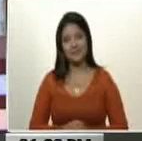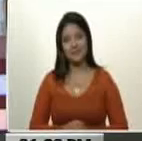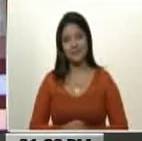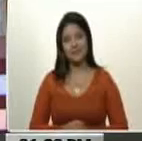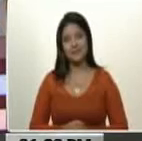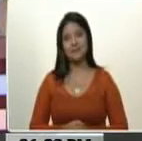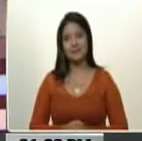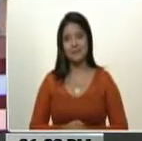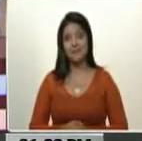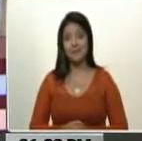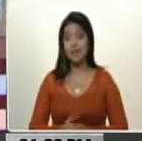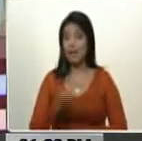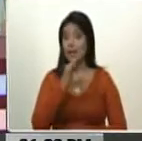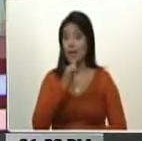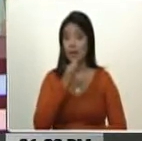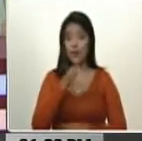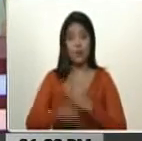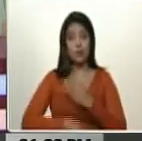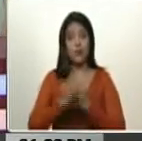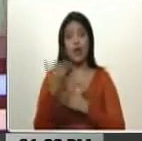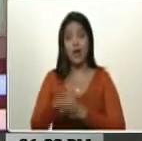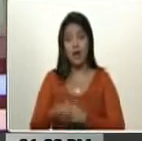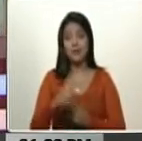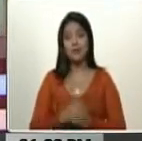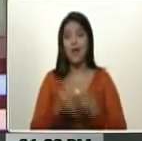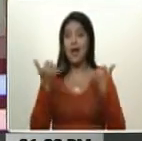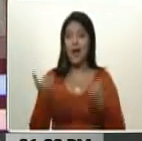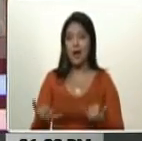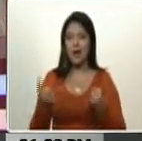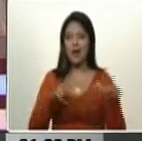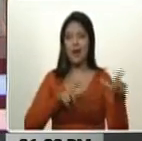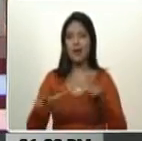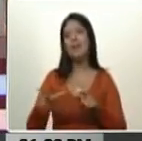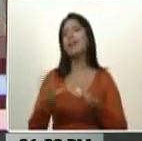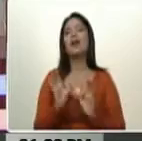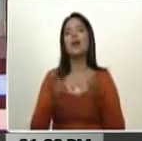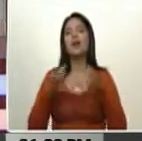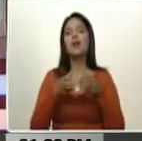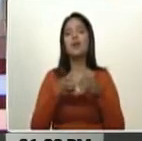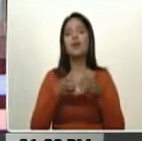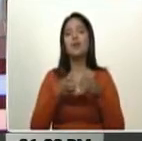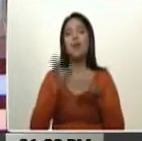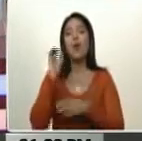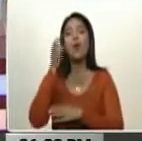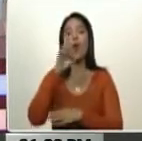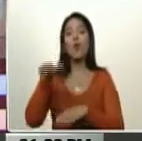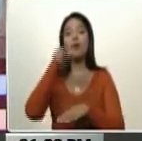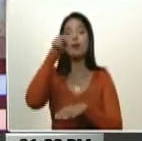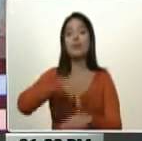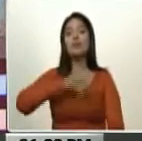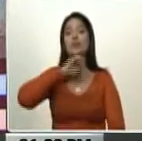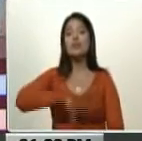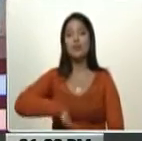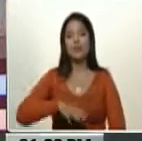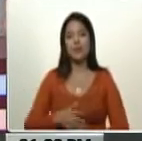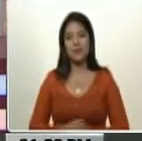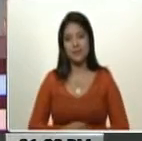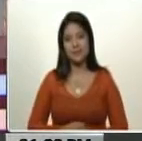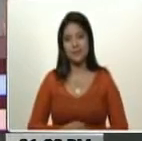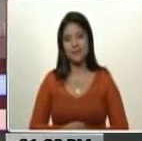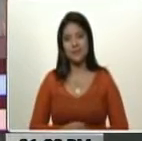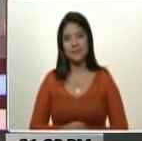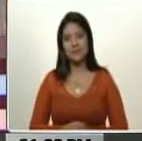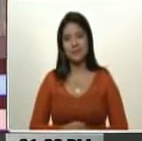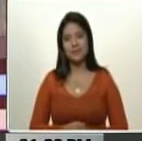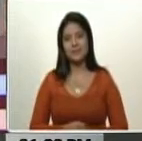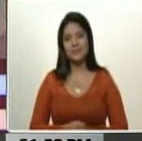Así es, Pedro. Bueno, la información no se detiene. A esta hora se realiza la instalación del 13º Congreso Nacional de Historia Regional. Así es,